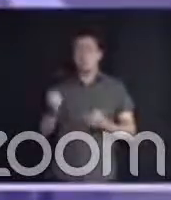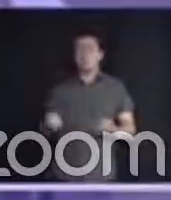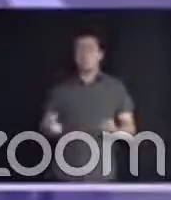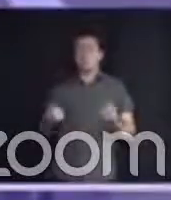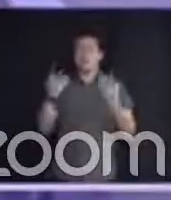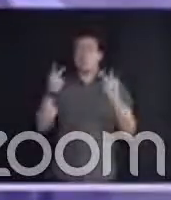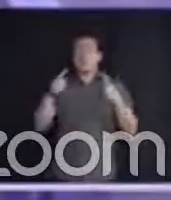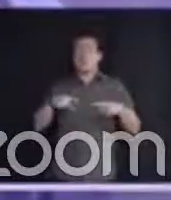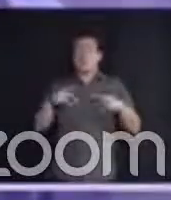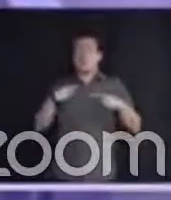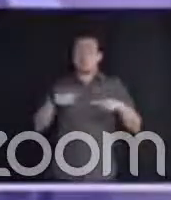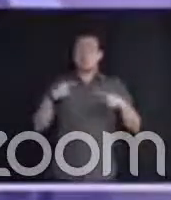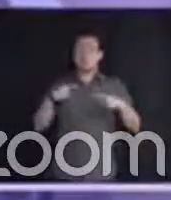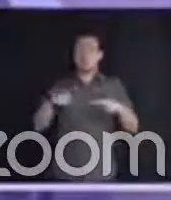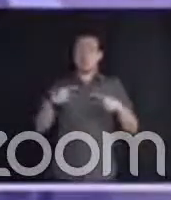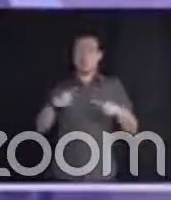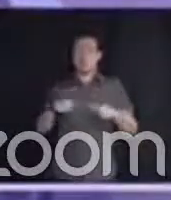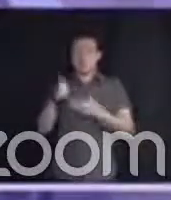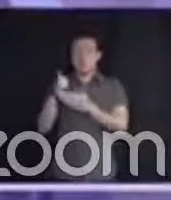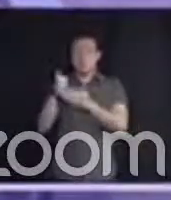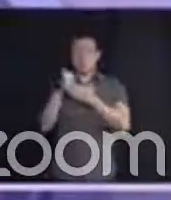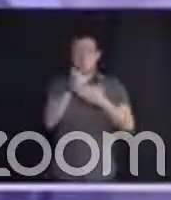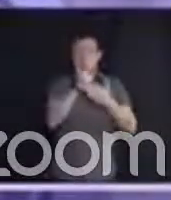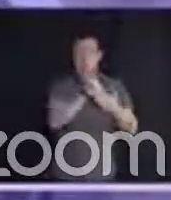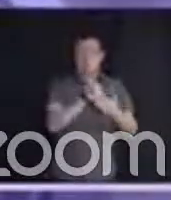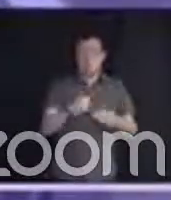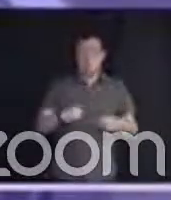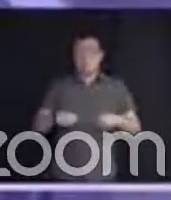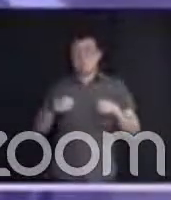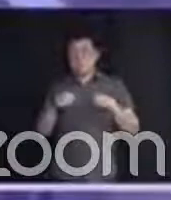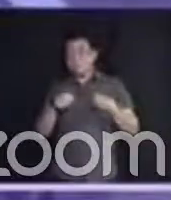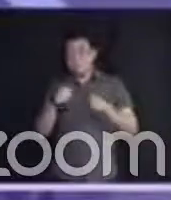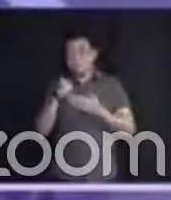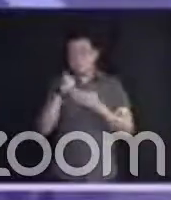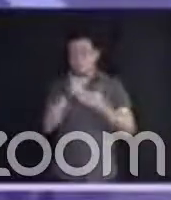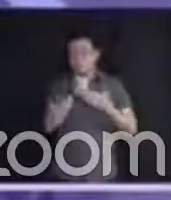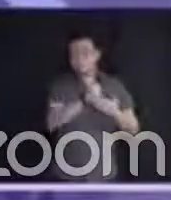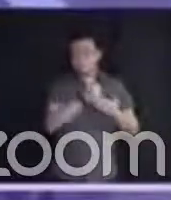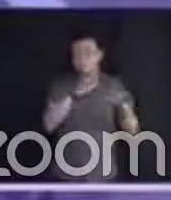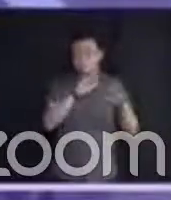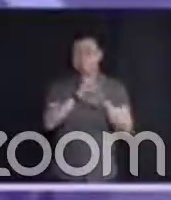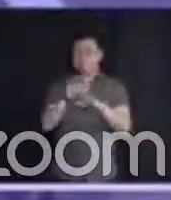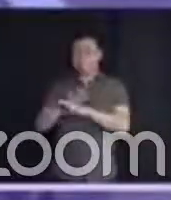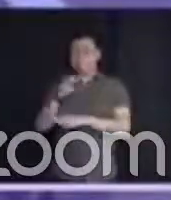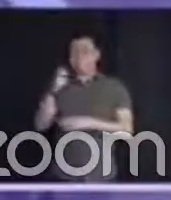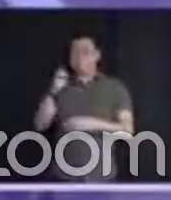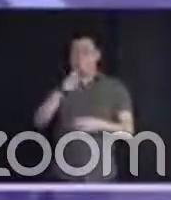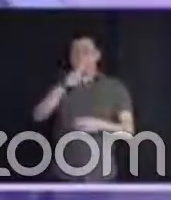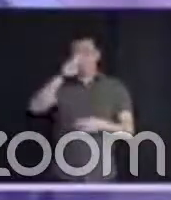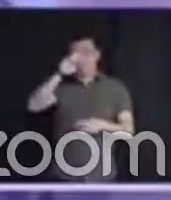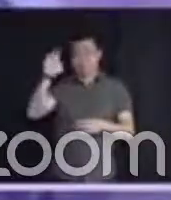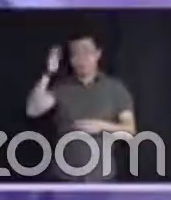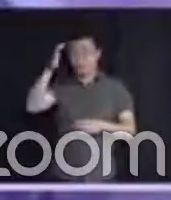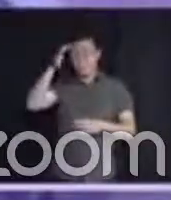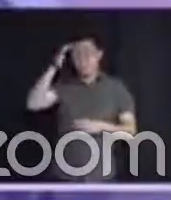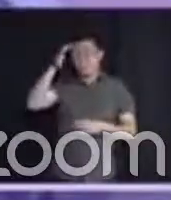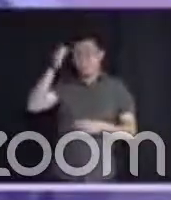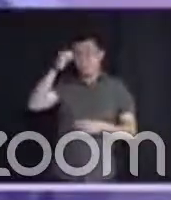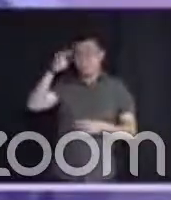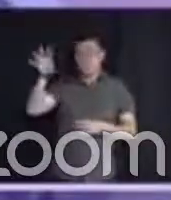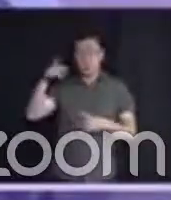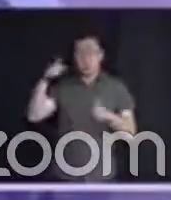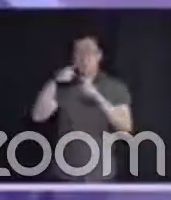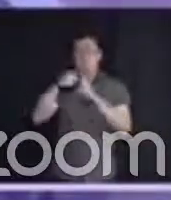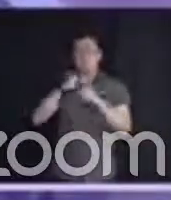gente estas personas ayudaron a transformar. Nunca se nos olvide, todos los reconocimientos de OmniLife tienen por